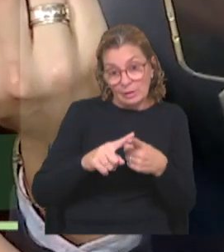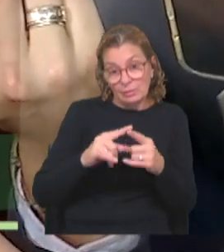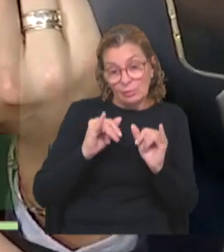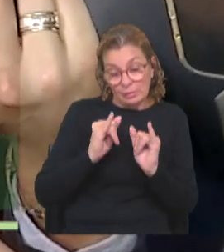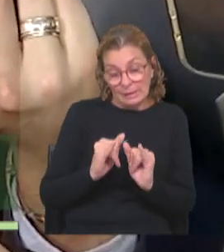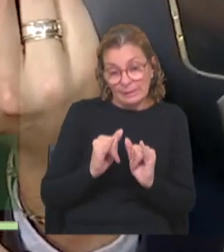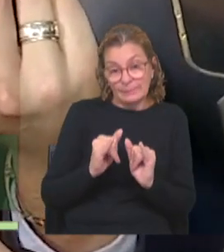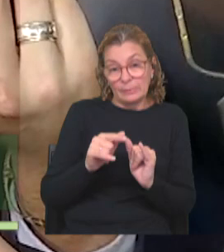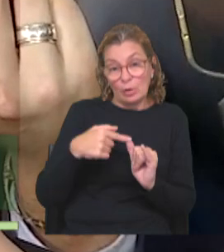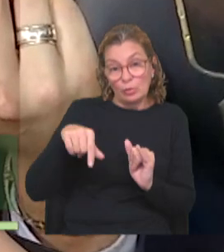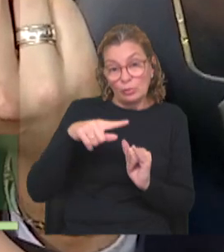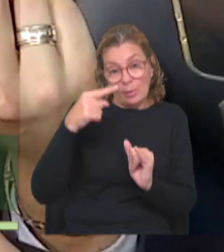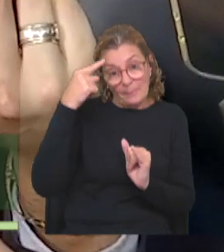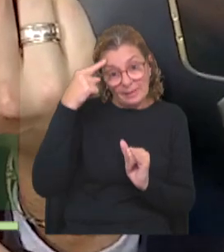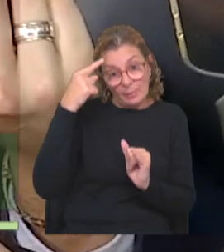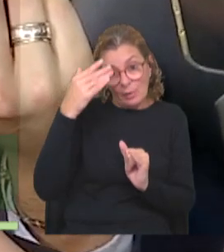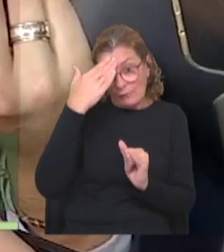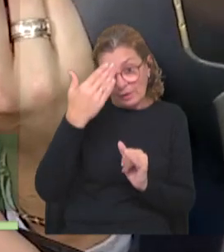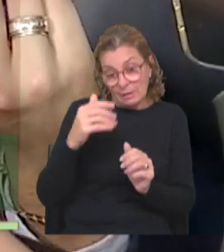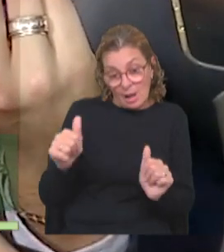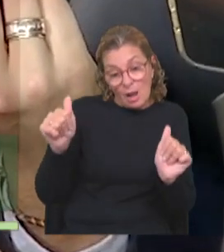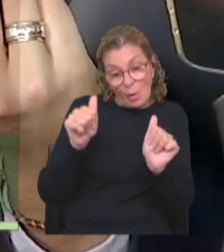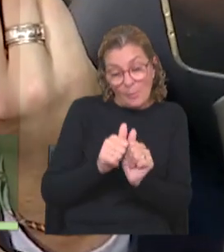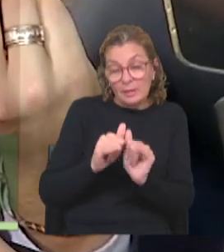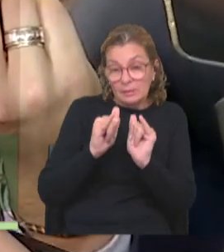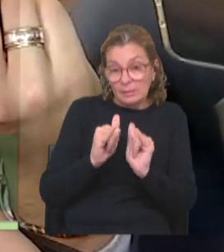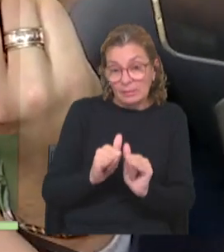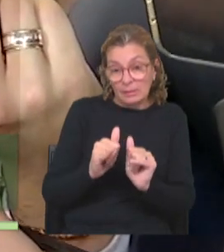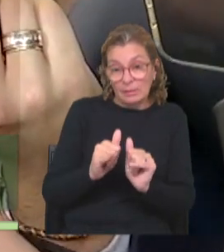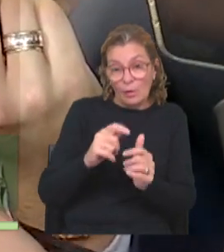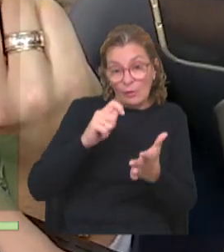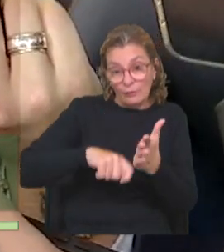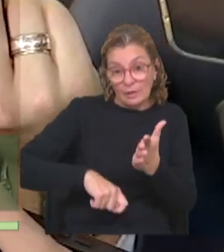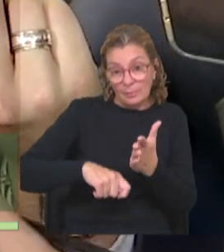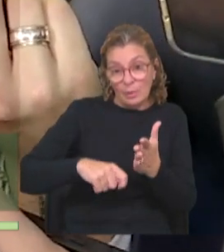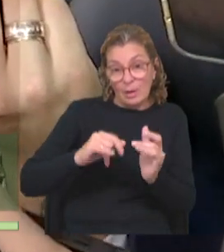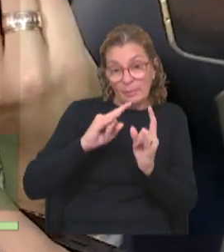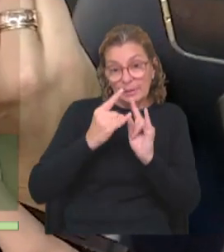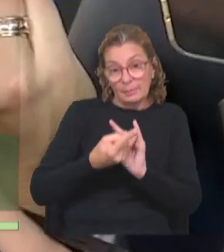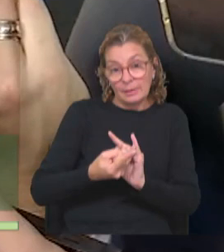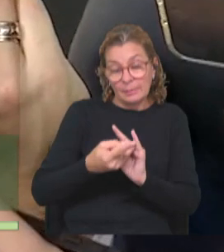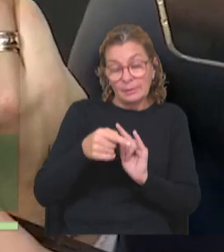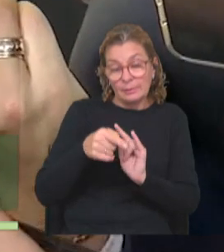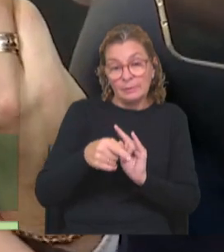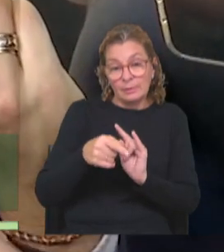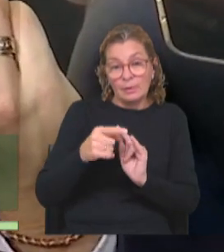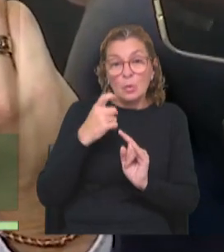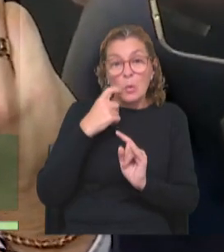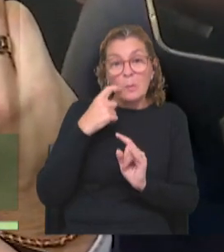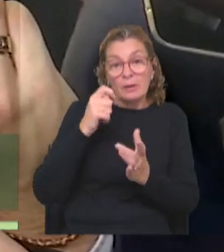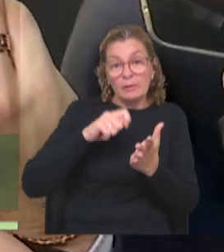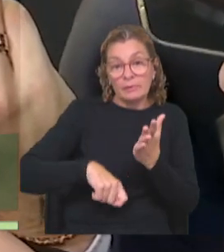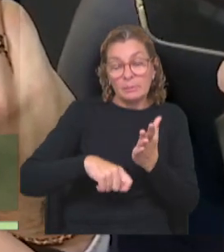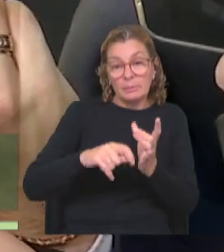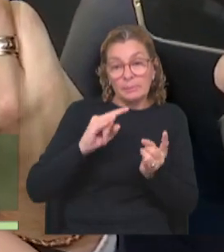¿verdad? Y nosotros aspiramos a que el Frente acompañe con sus firmas en el Parlamento para que haya el número de firmas